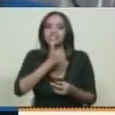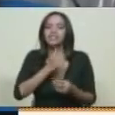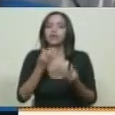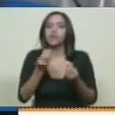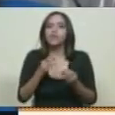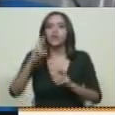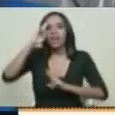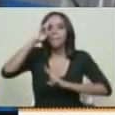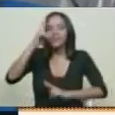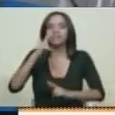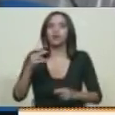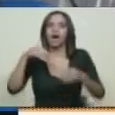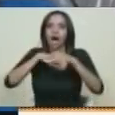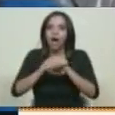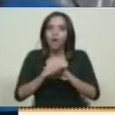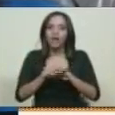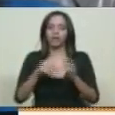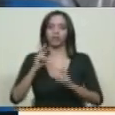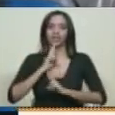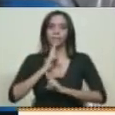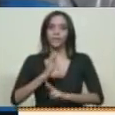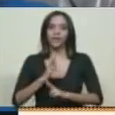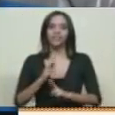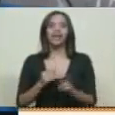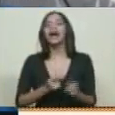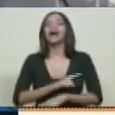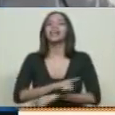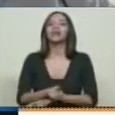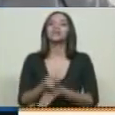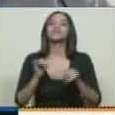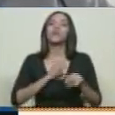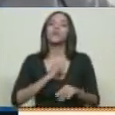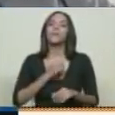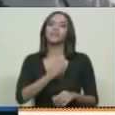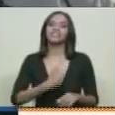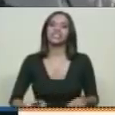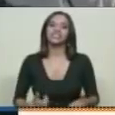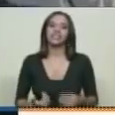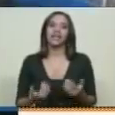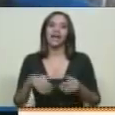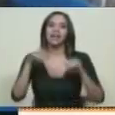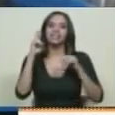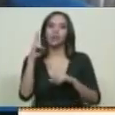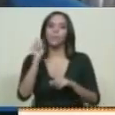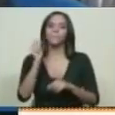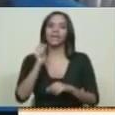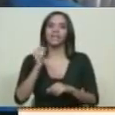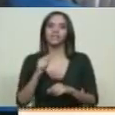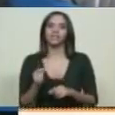respeto, aguardando respuestas a las órdenes que el propio presidente dio hace casi 2 meses.